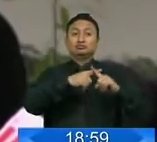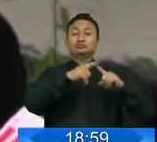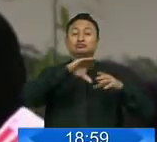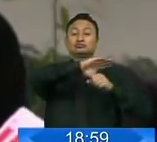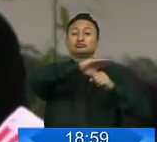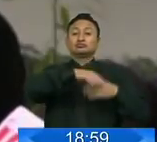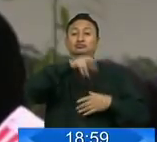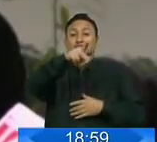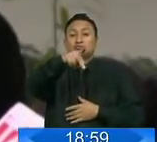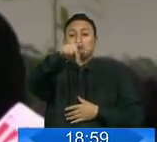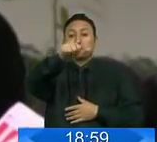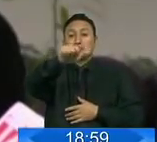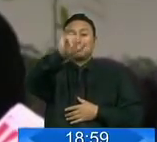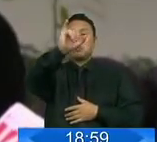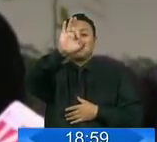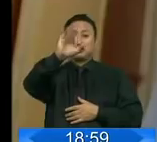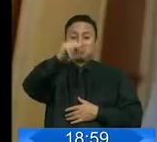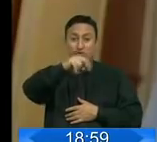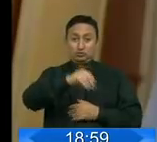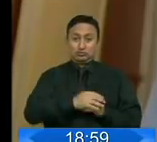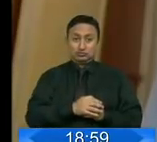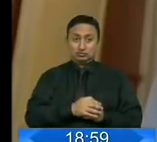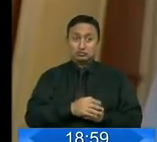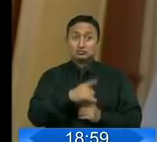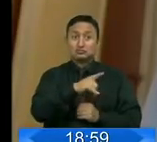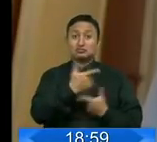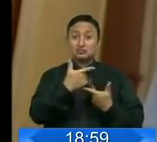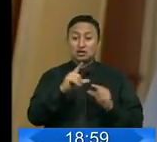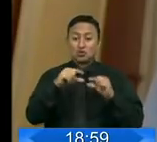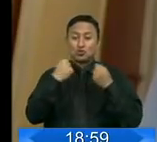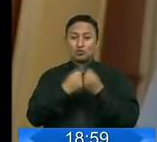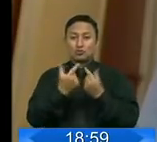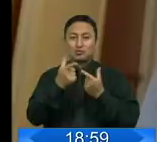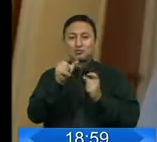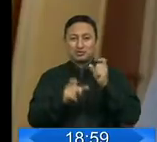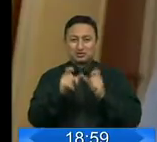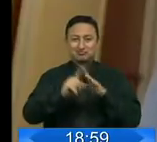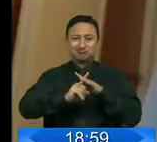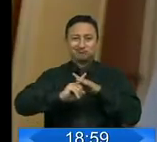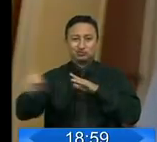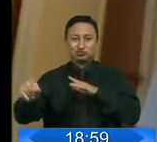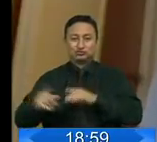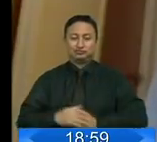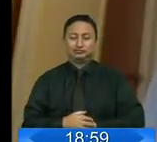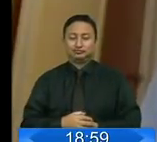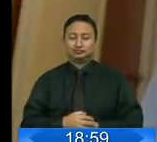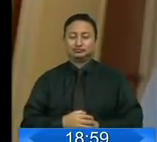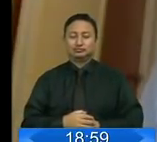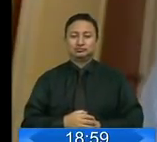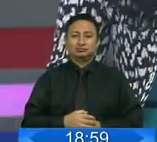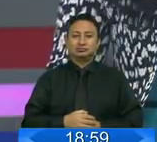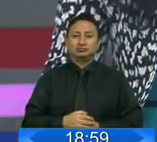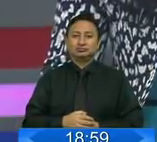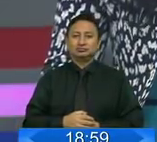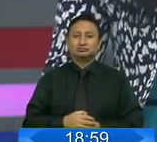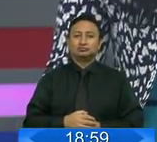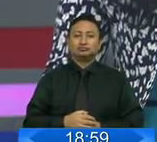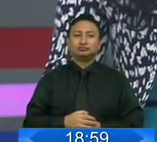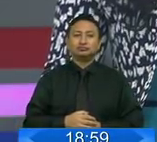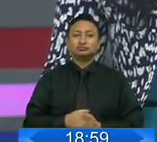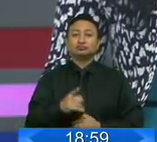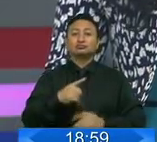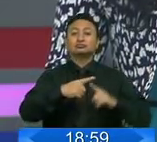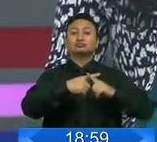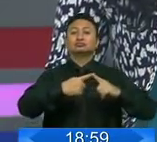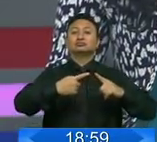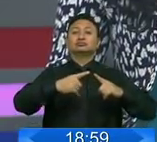Patiño, quien se ha sumado a la Liga del Exilio. Informó Jorge Escobar. El ex canciller